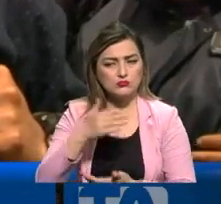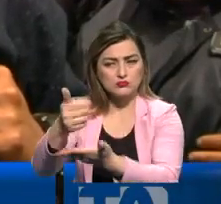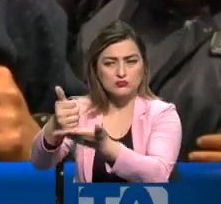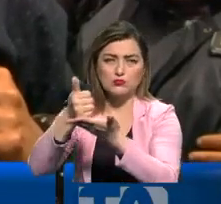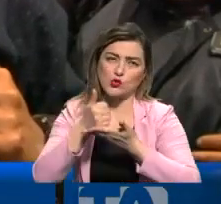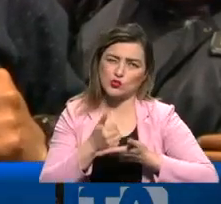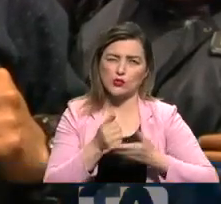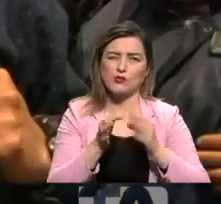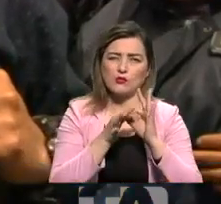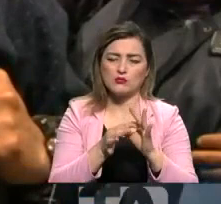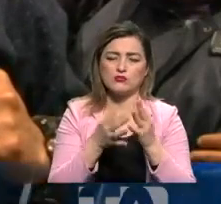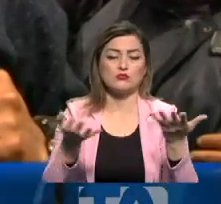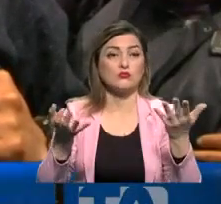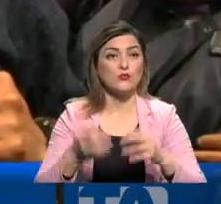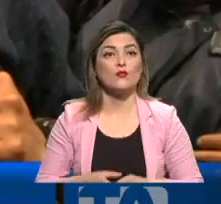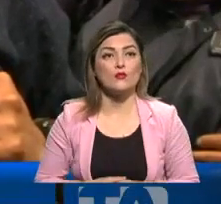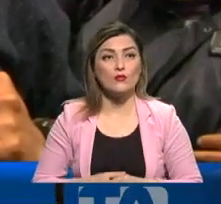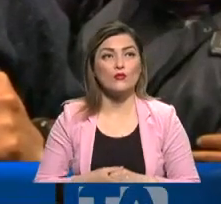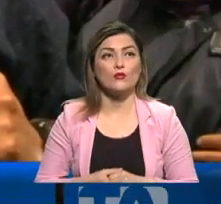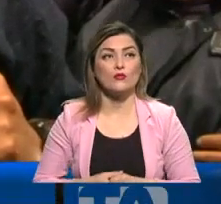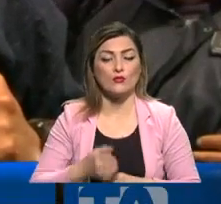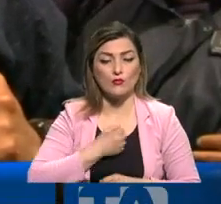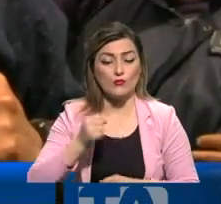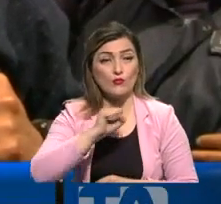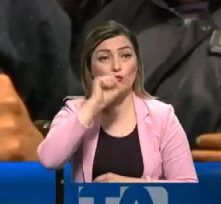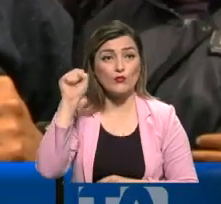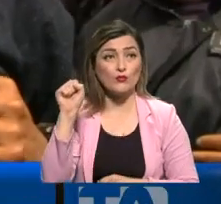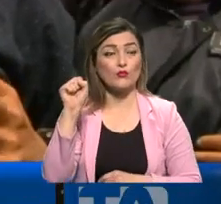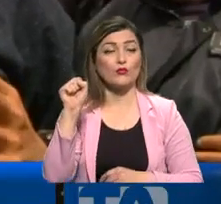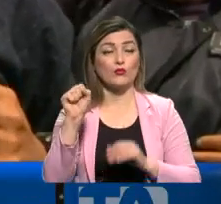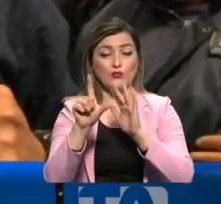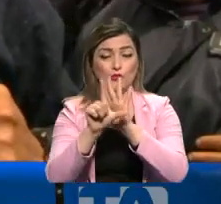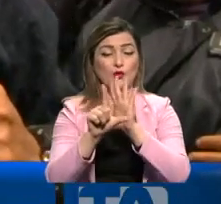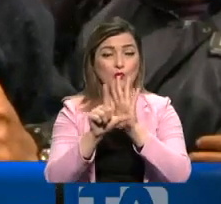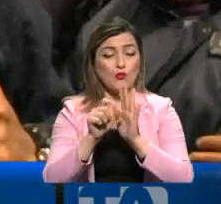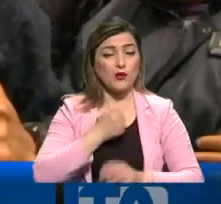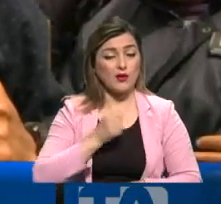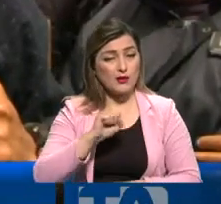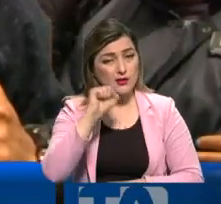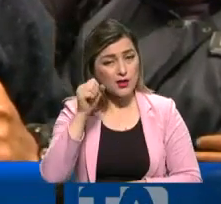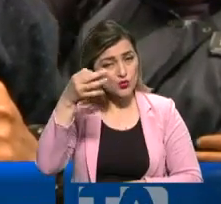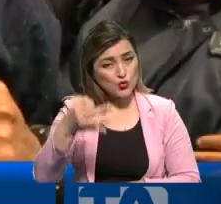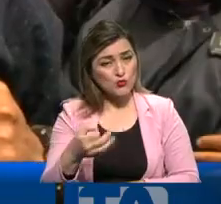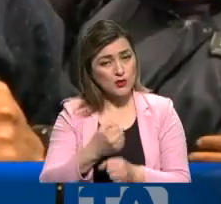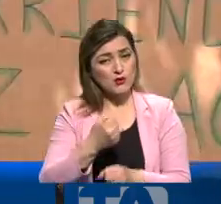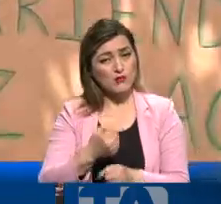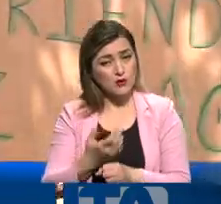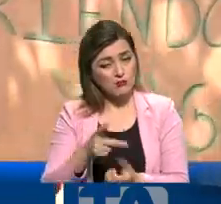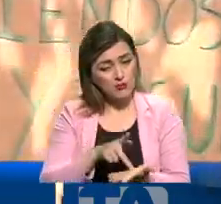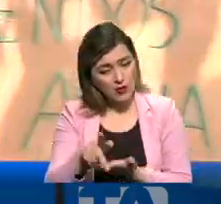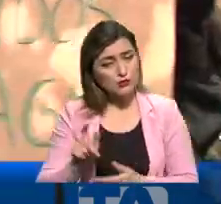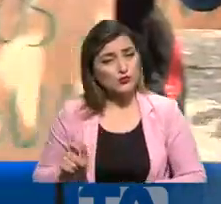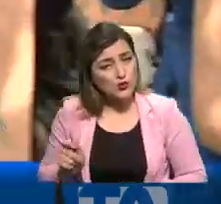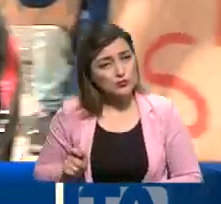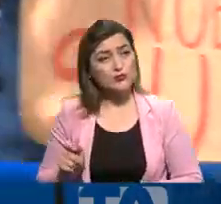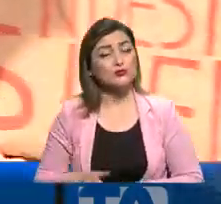nos colaboren ya haciendo cumplir los derechos que por ley nos corresponden a nosotros como trabajadores. Sin embargo,